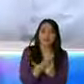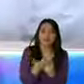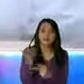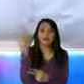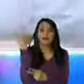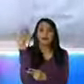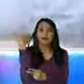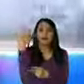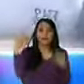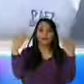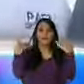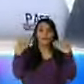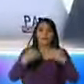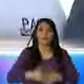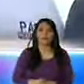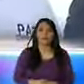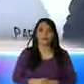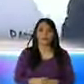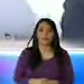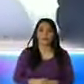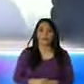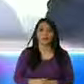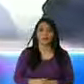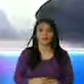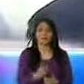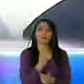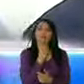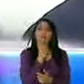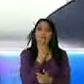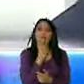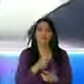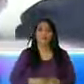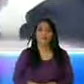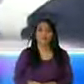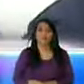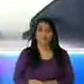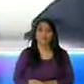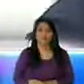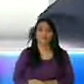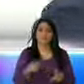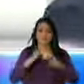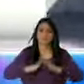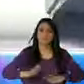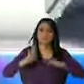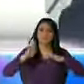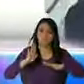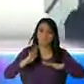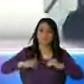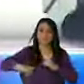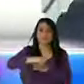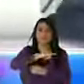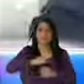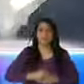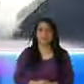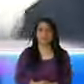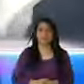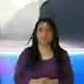de Guayaquil, Adalo Bucarán, por su compromiso con la